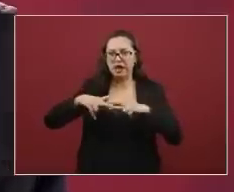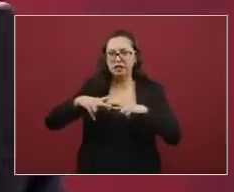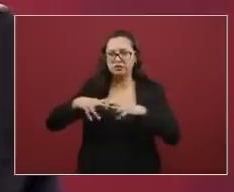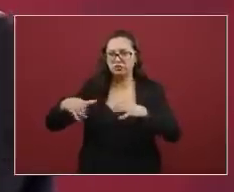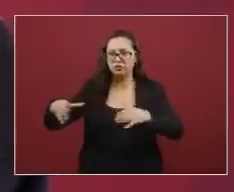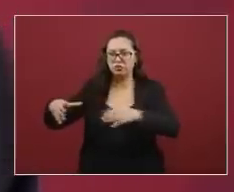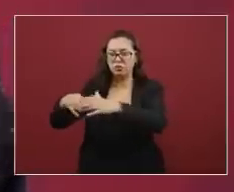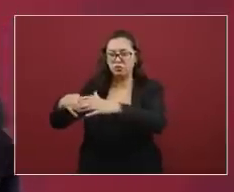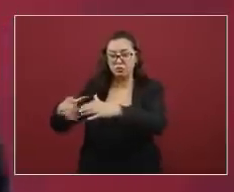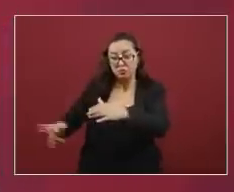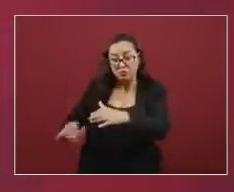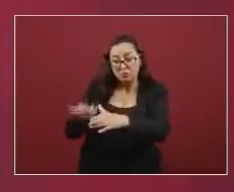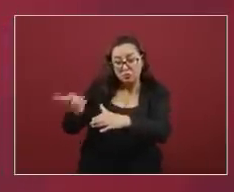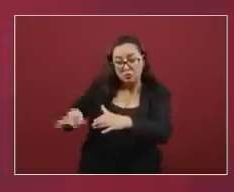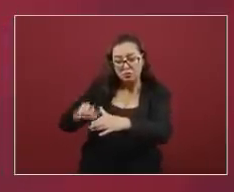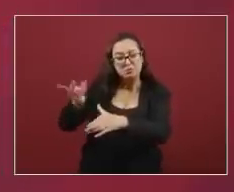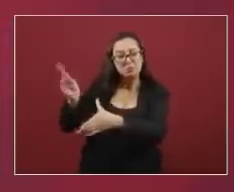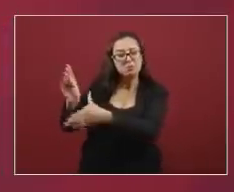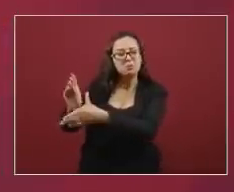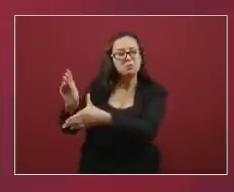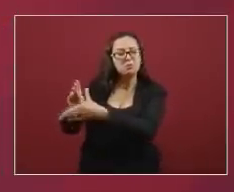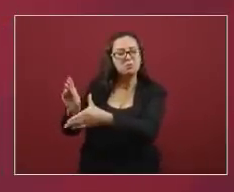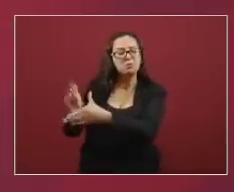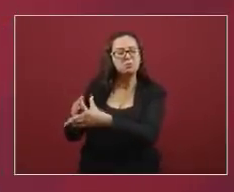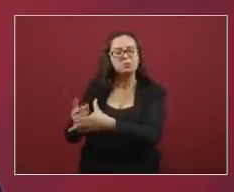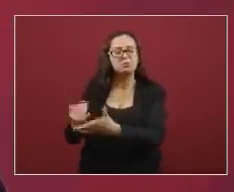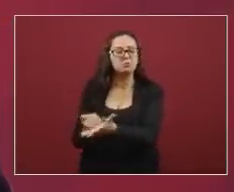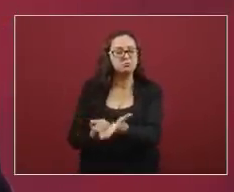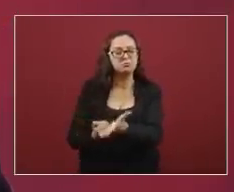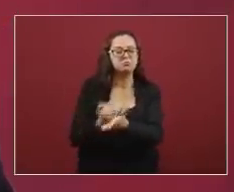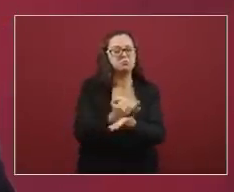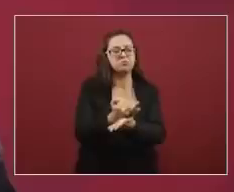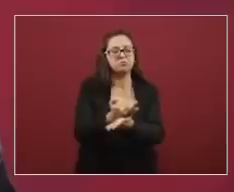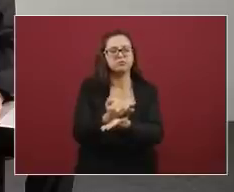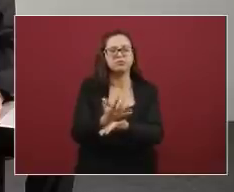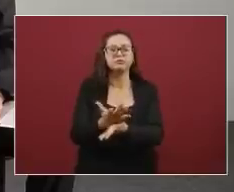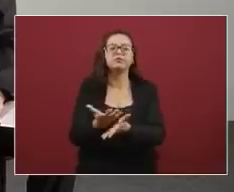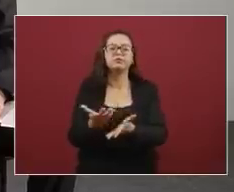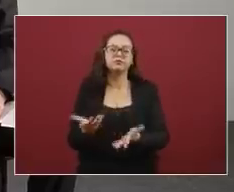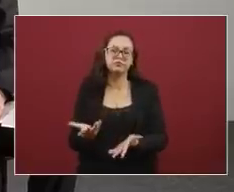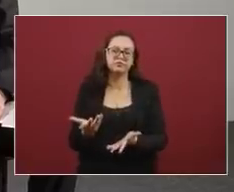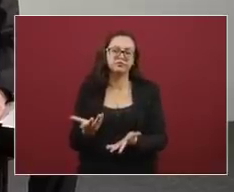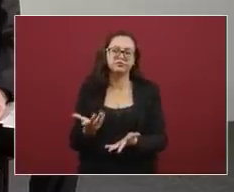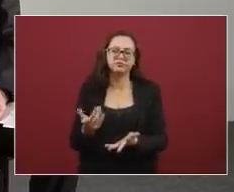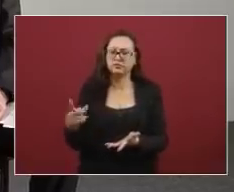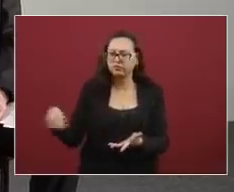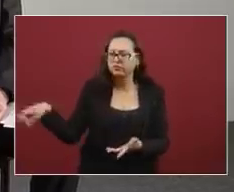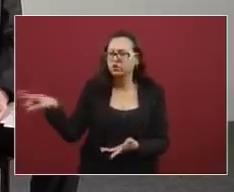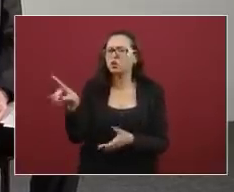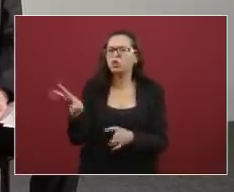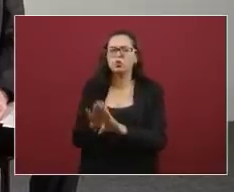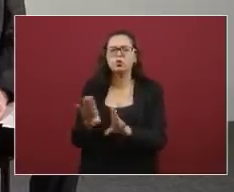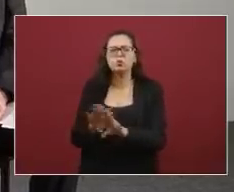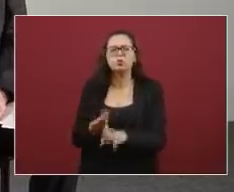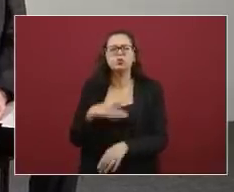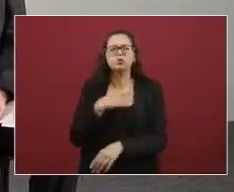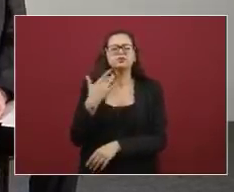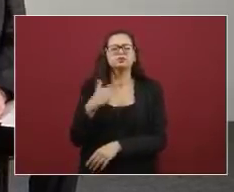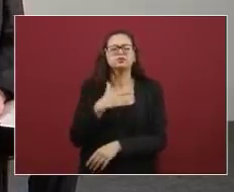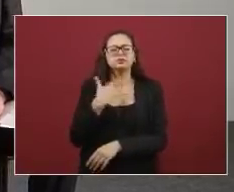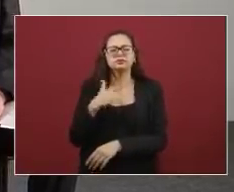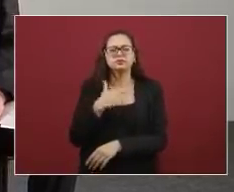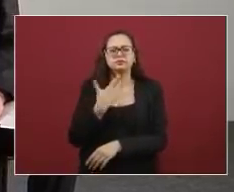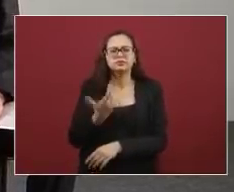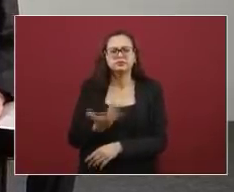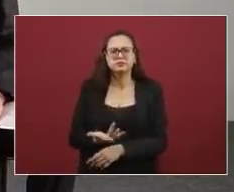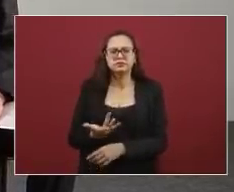no siempre se toman decisiones recogiendo el sentir de